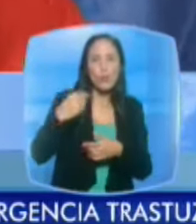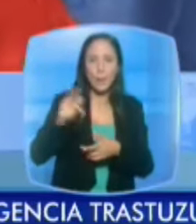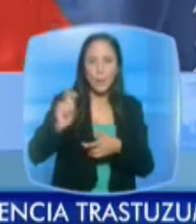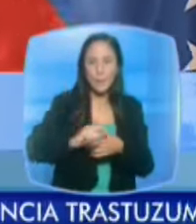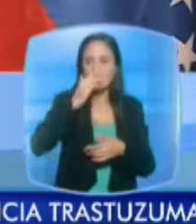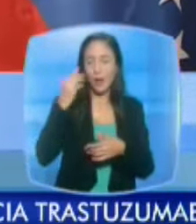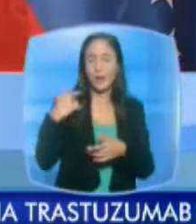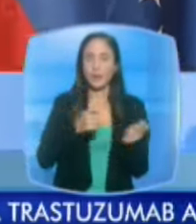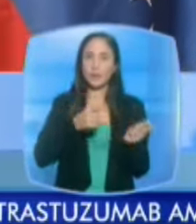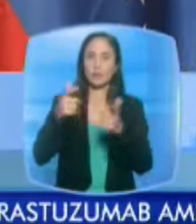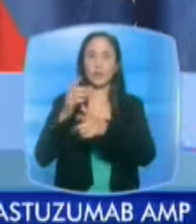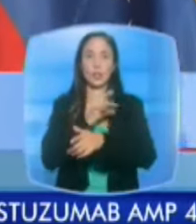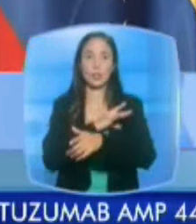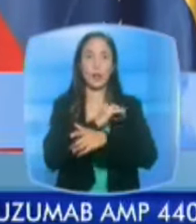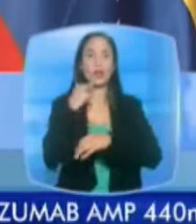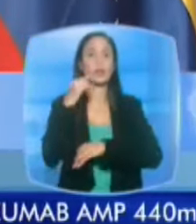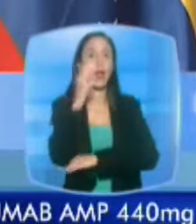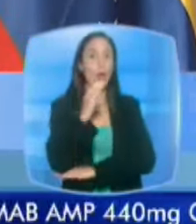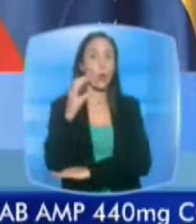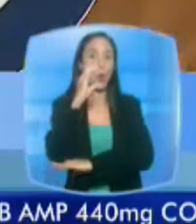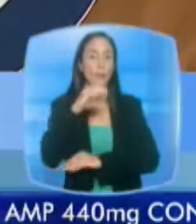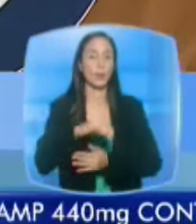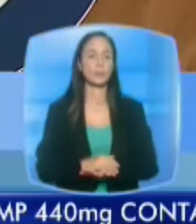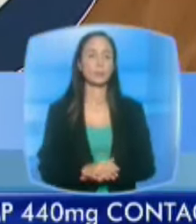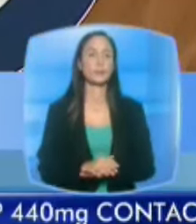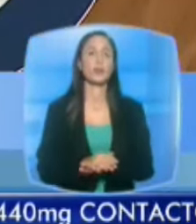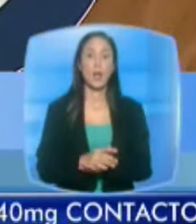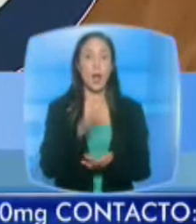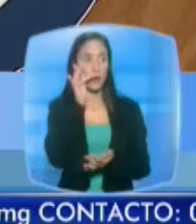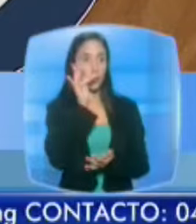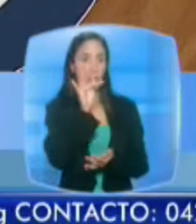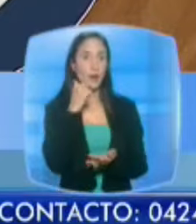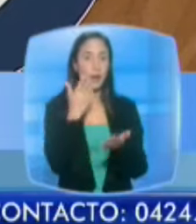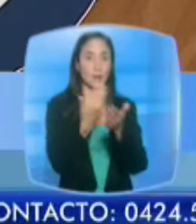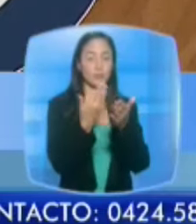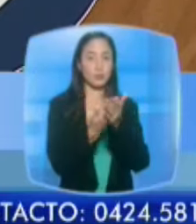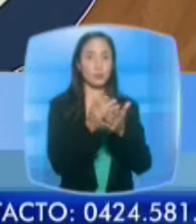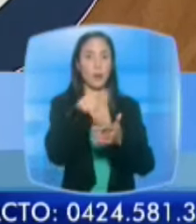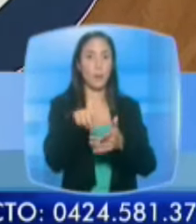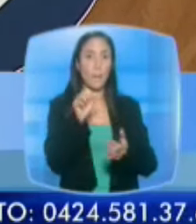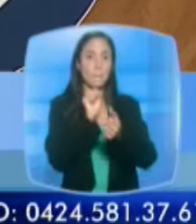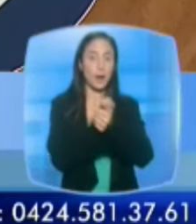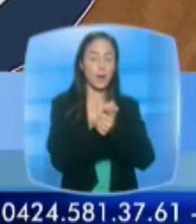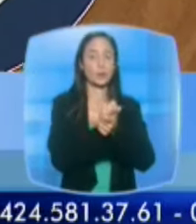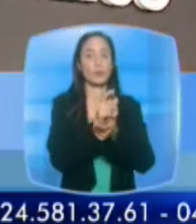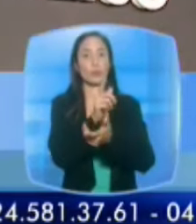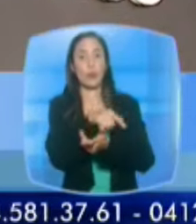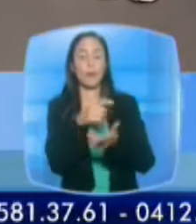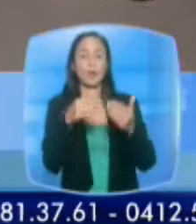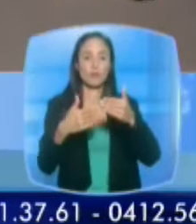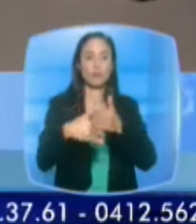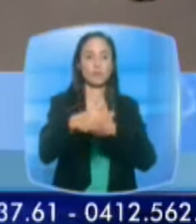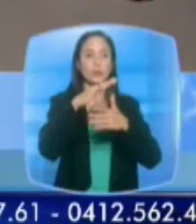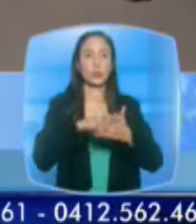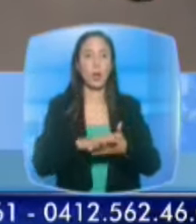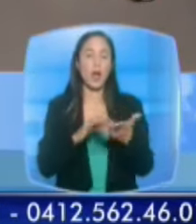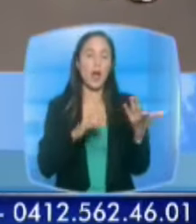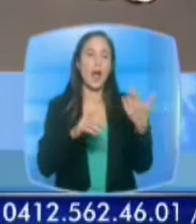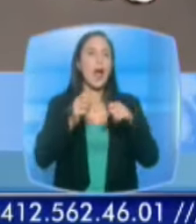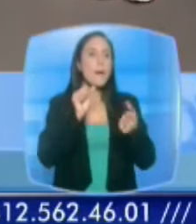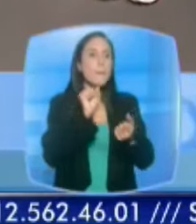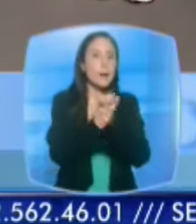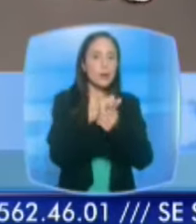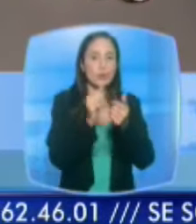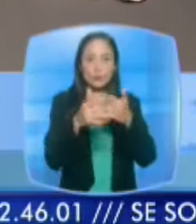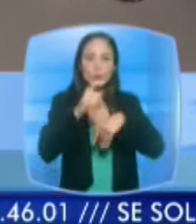ciudadano chileno hacia territorio colombiano. Ante esto, la Fiscalía solicitó la admisión de la acusación, la continuidad de su privativa de